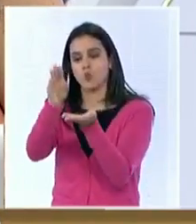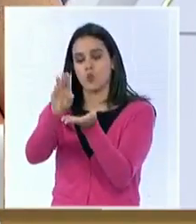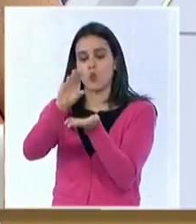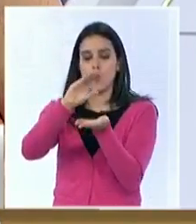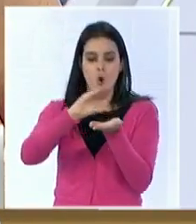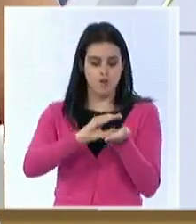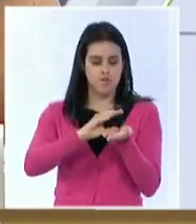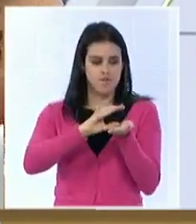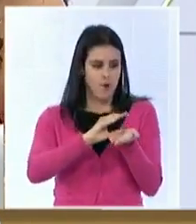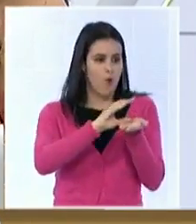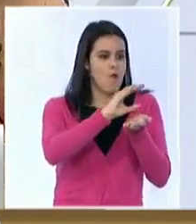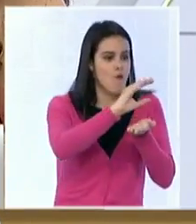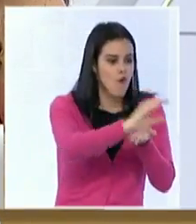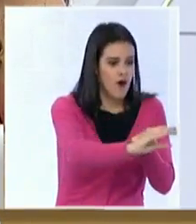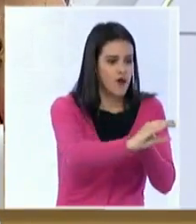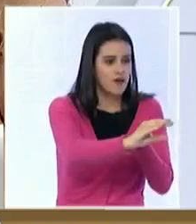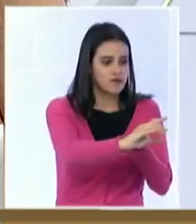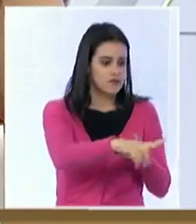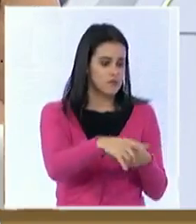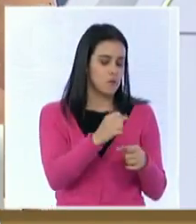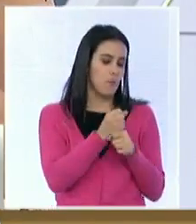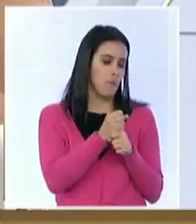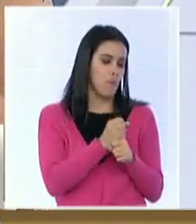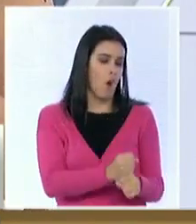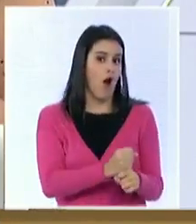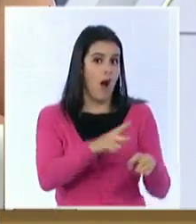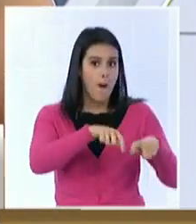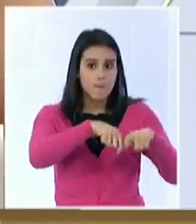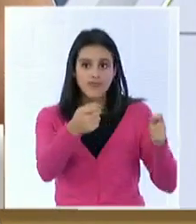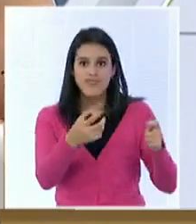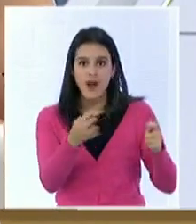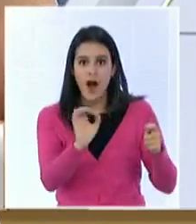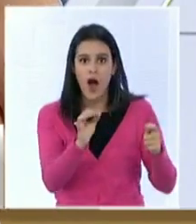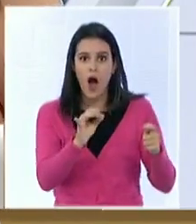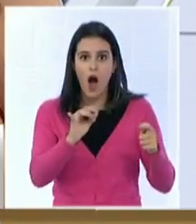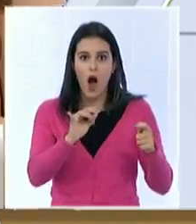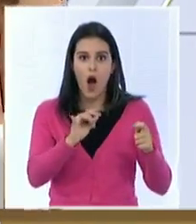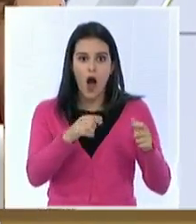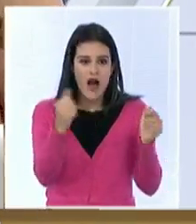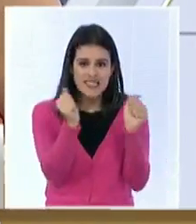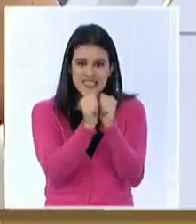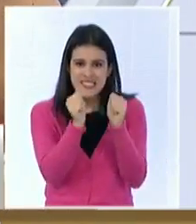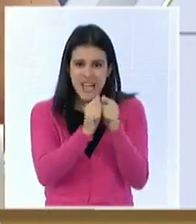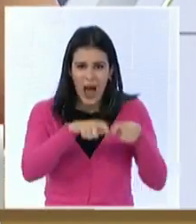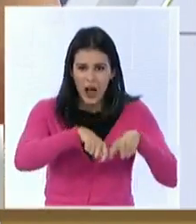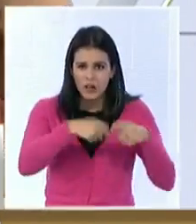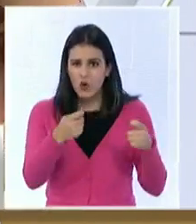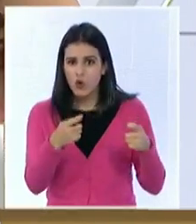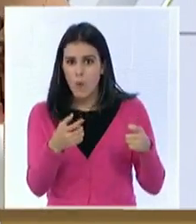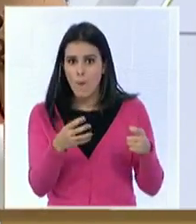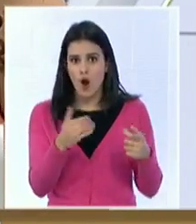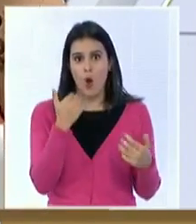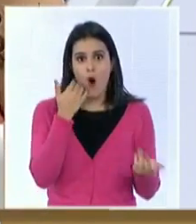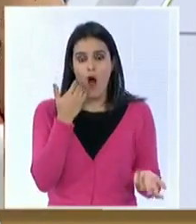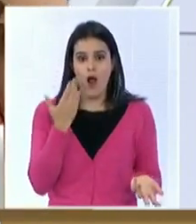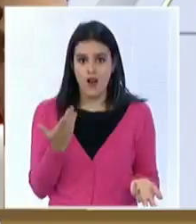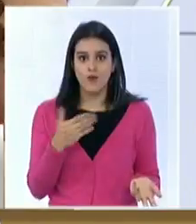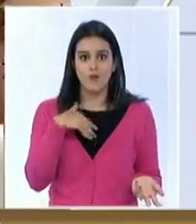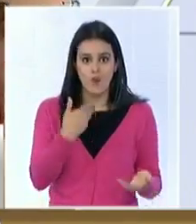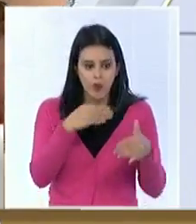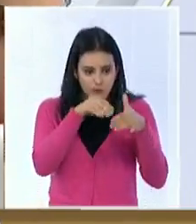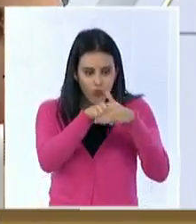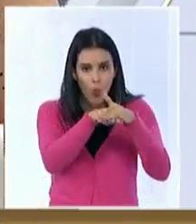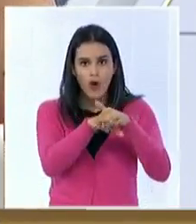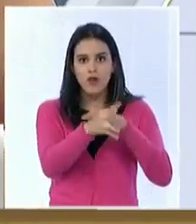cambio de temperatura brusco que ocurre en el congelador. Entonces, no se va a dañar el alimento, pero sí puede ser que pierda el recipiente porque